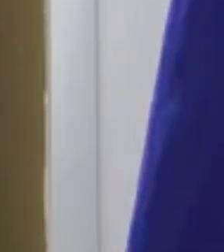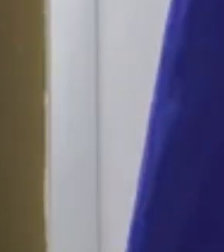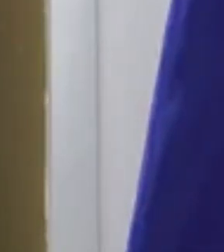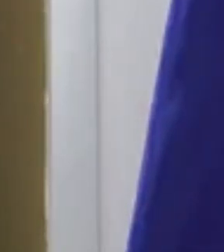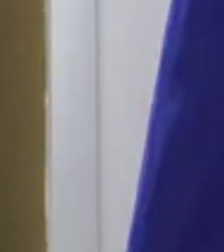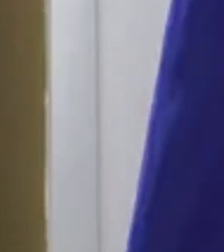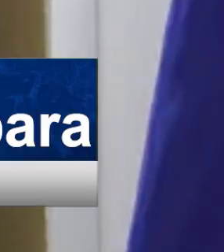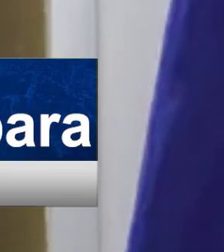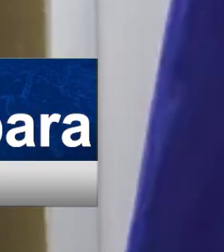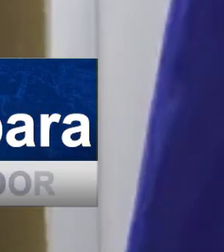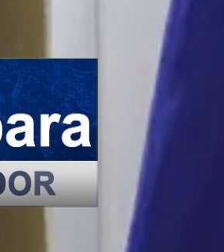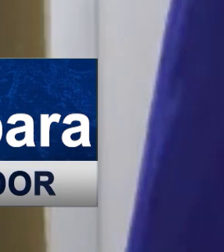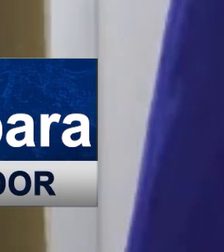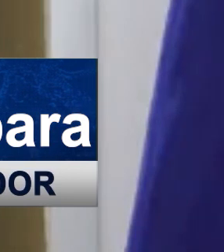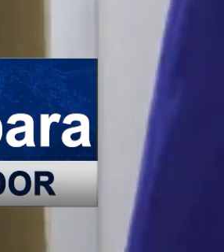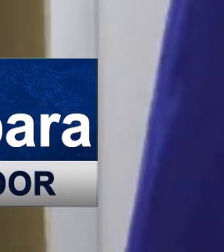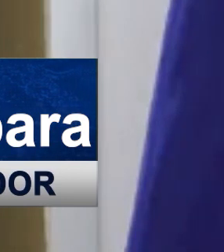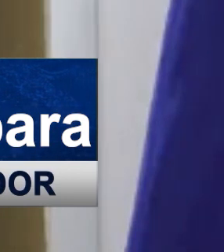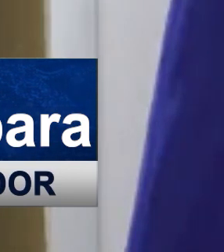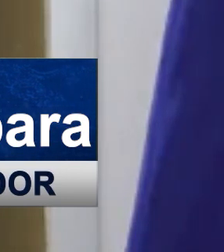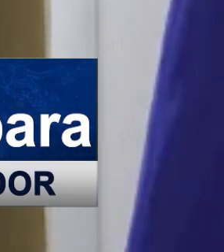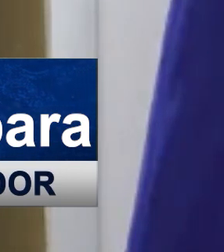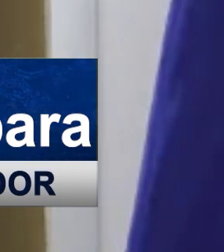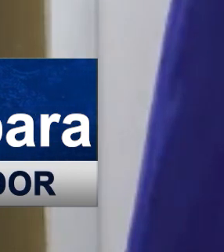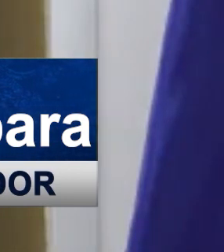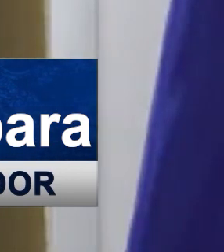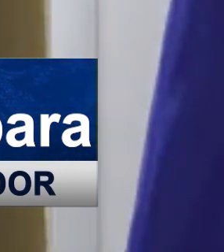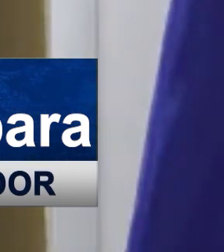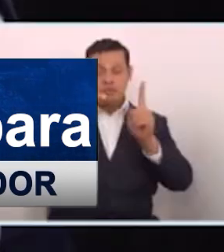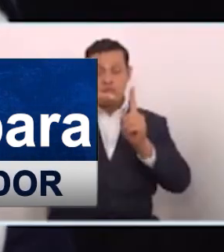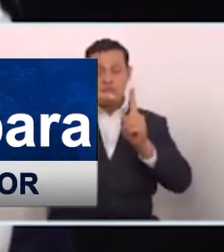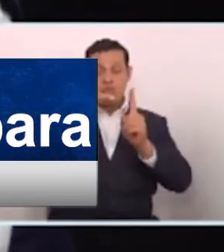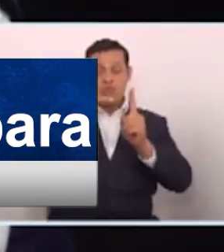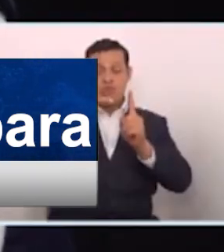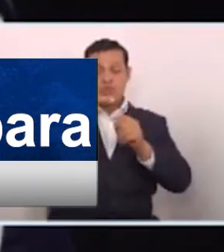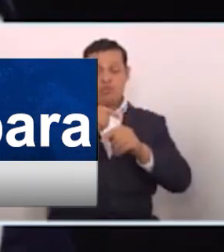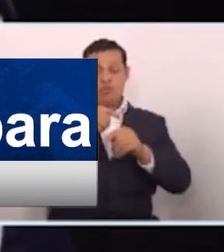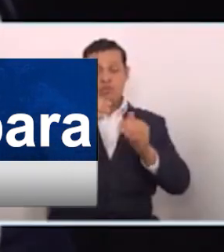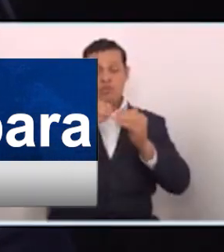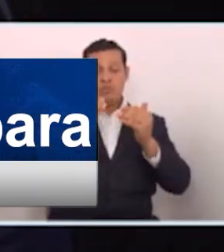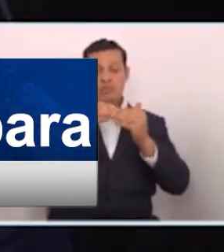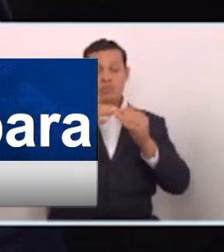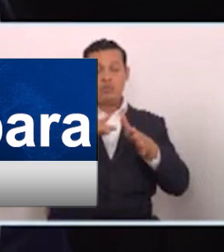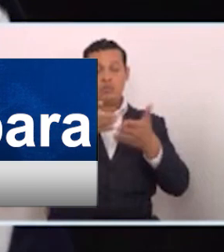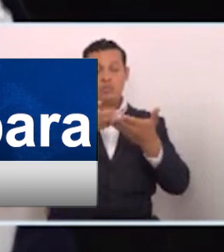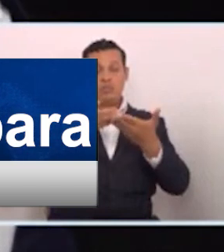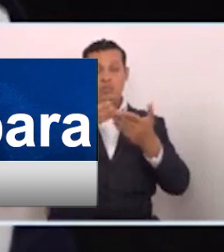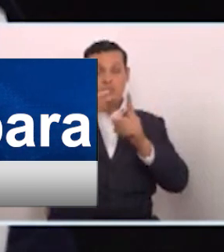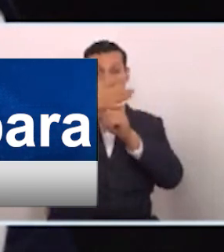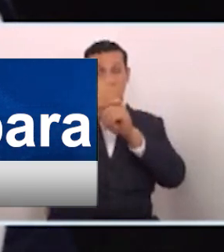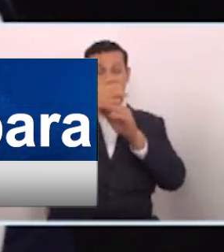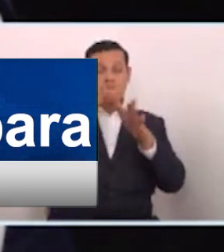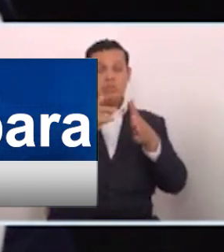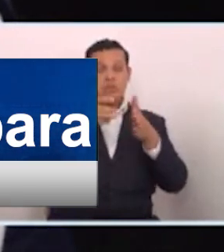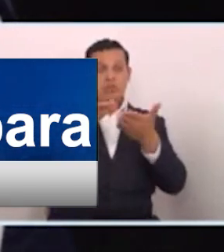iniciativa en línea con los planes del control territorial del gobierno Francisco Villatoro también diputado de nuevas